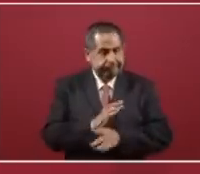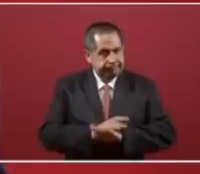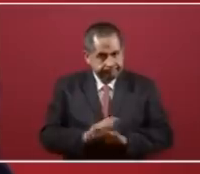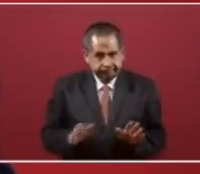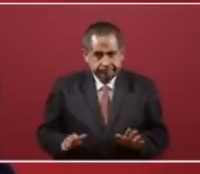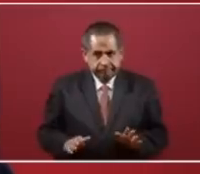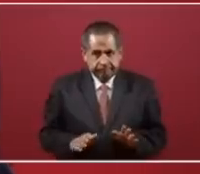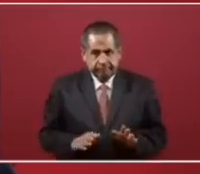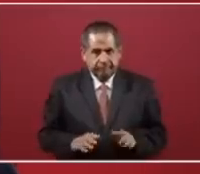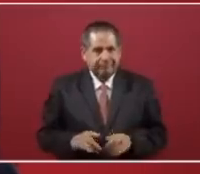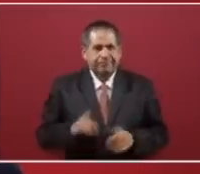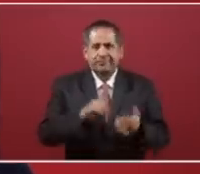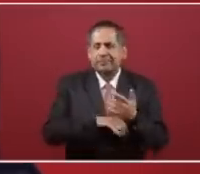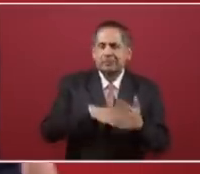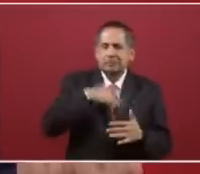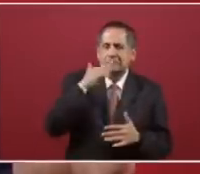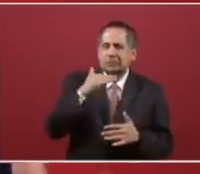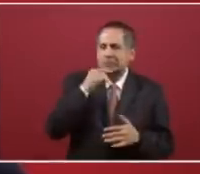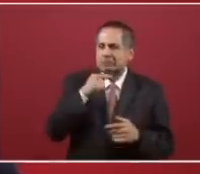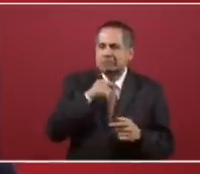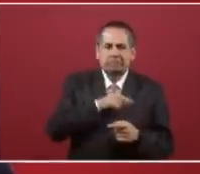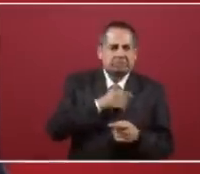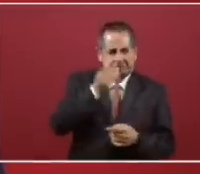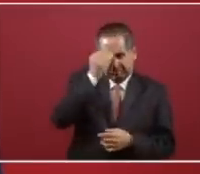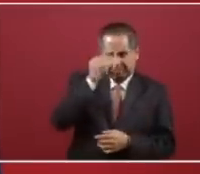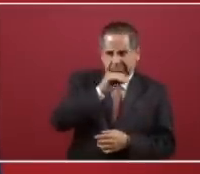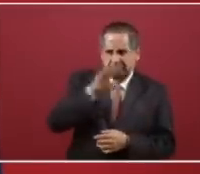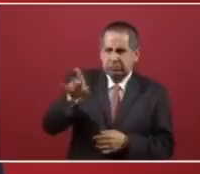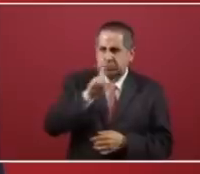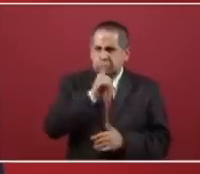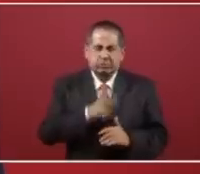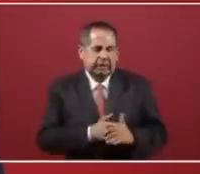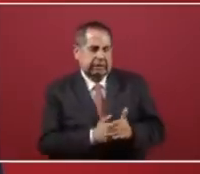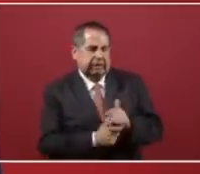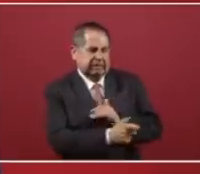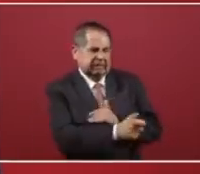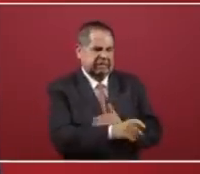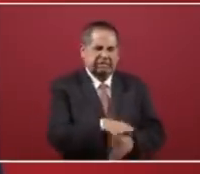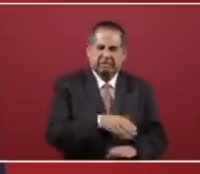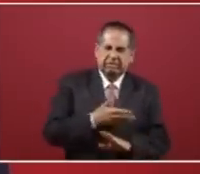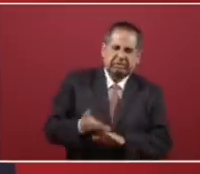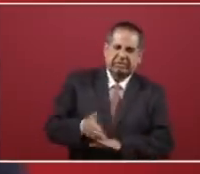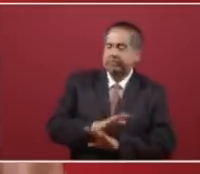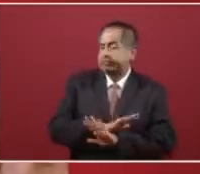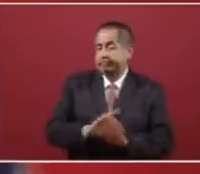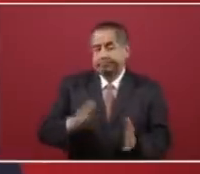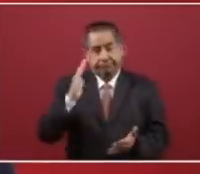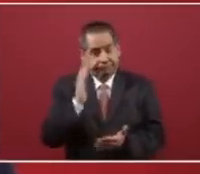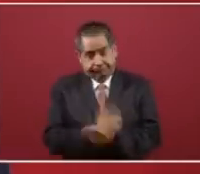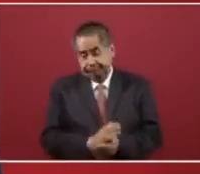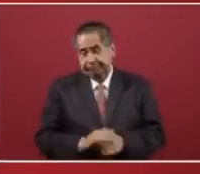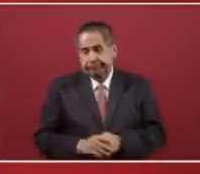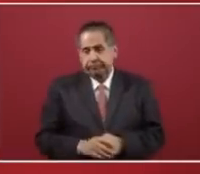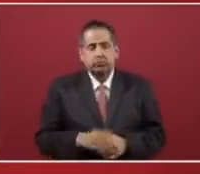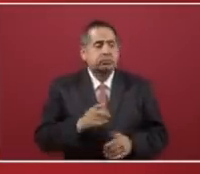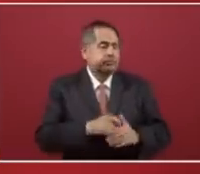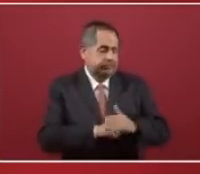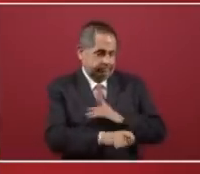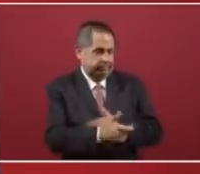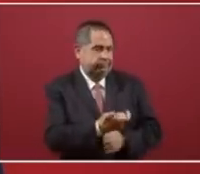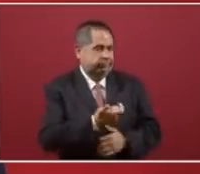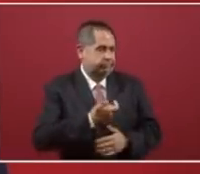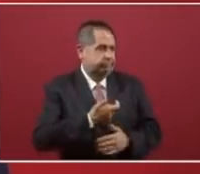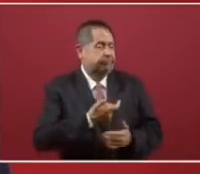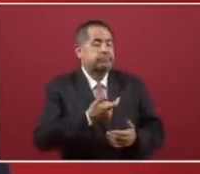la 'guerra sucia' el financiamiento ilegal y la compra de votos